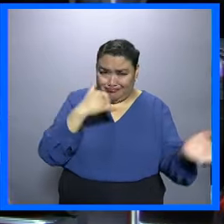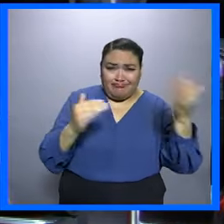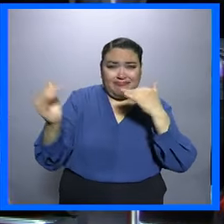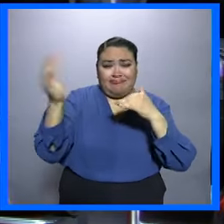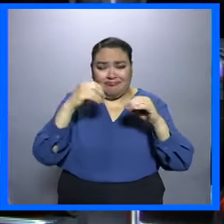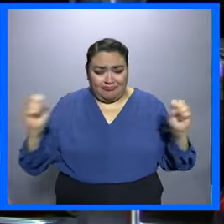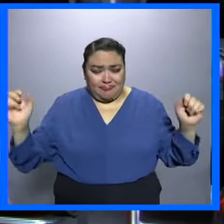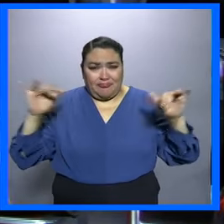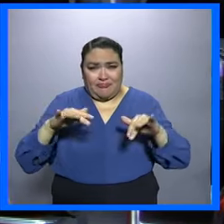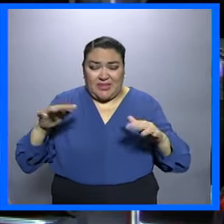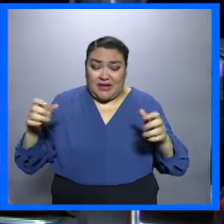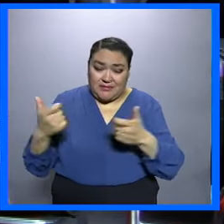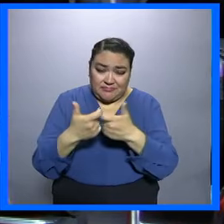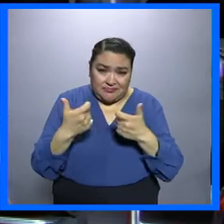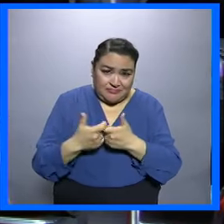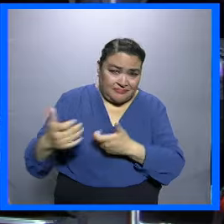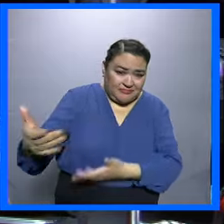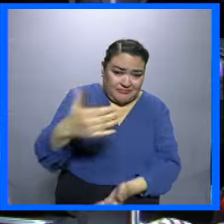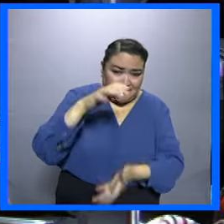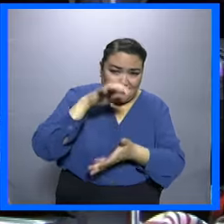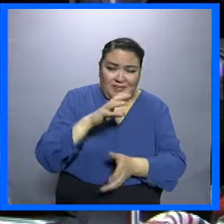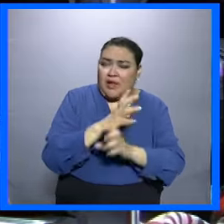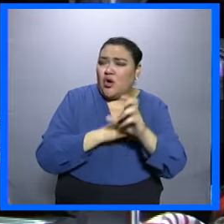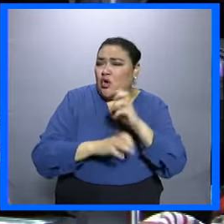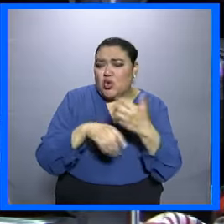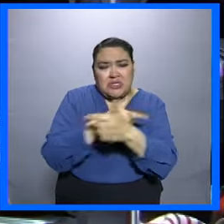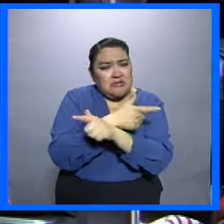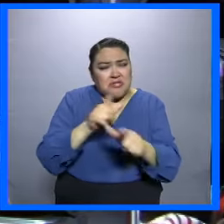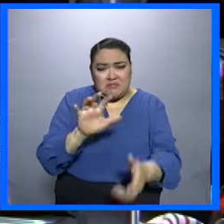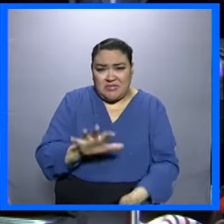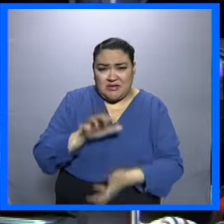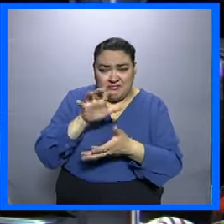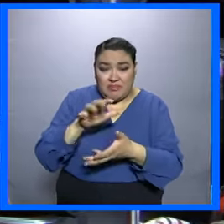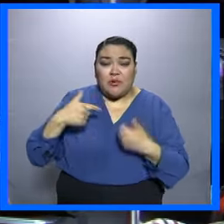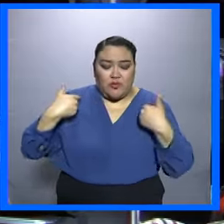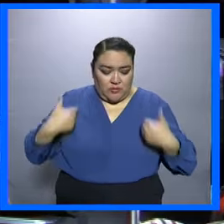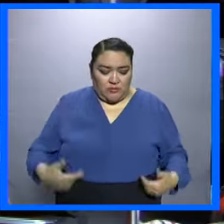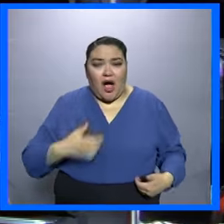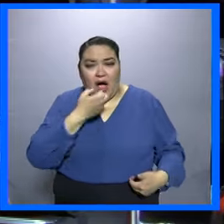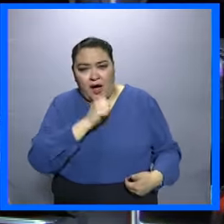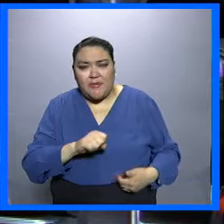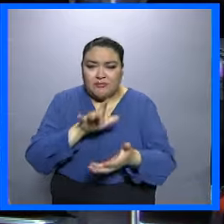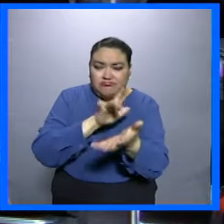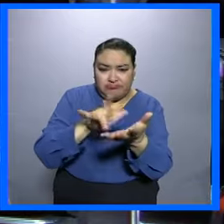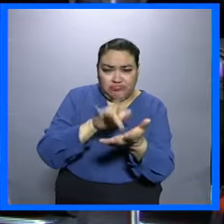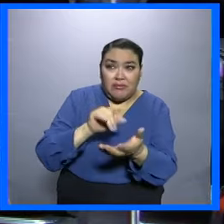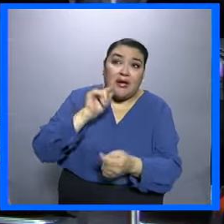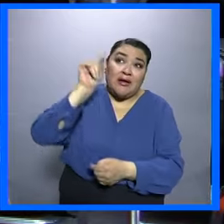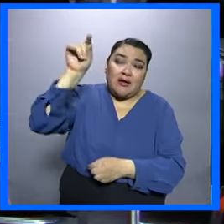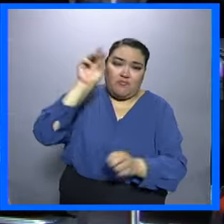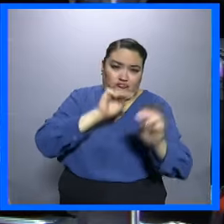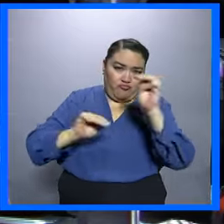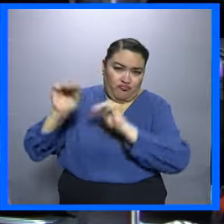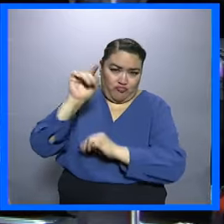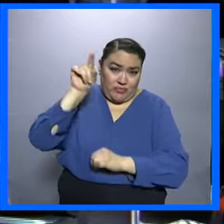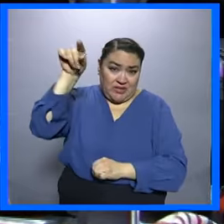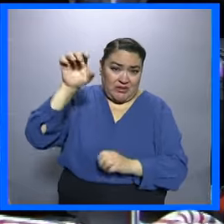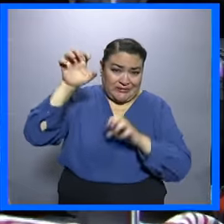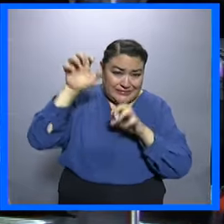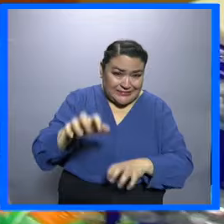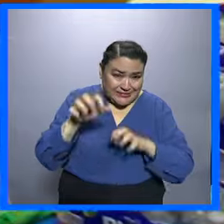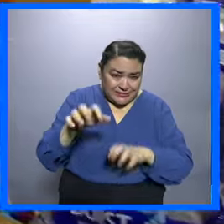tenga un motivo para venir a dejar donativos y obviamente nosotros aportando nuestro granito de arena para también apoyar a los hermanos que están necesitando